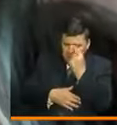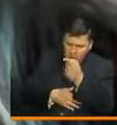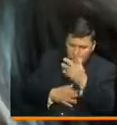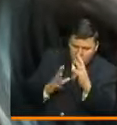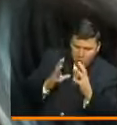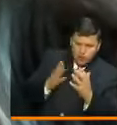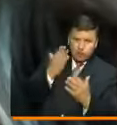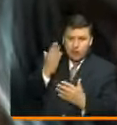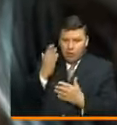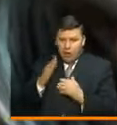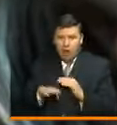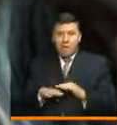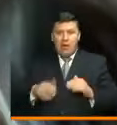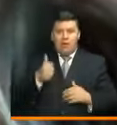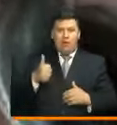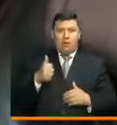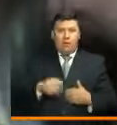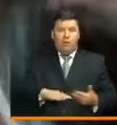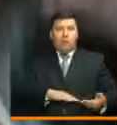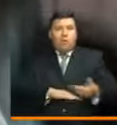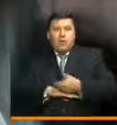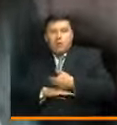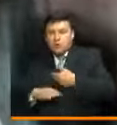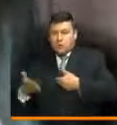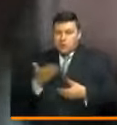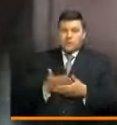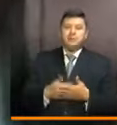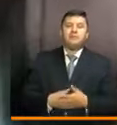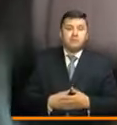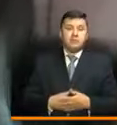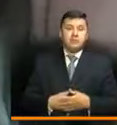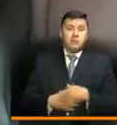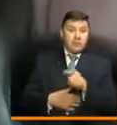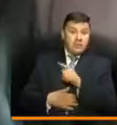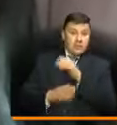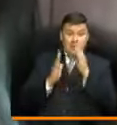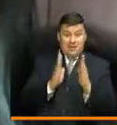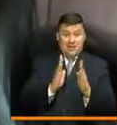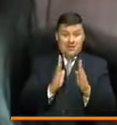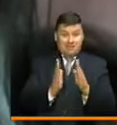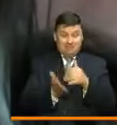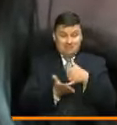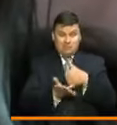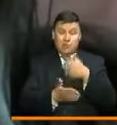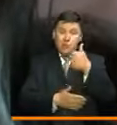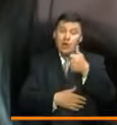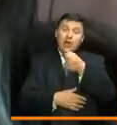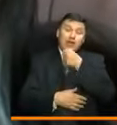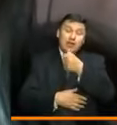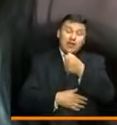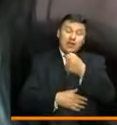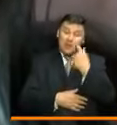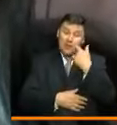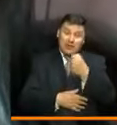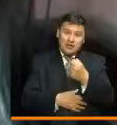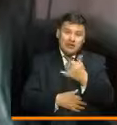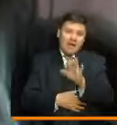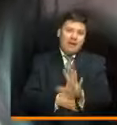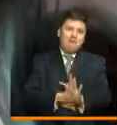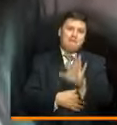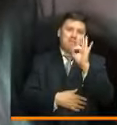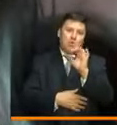las ventajas que tendrían unas propuestas sobre otras. Para esta categoría tenemos la buena noticia que